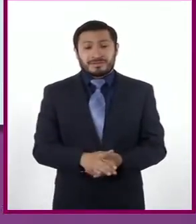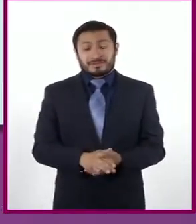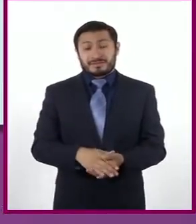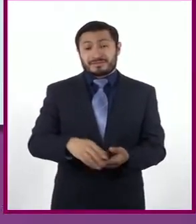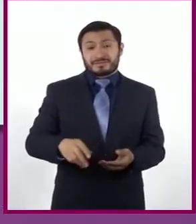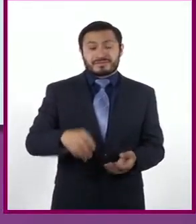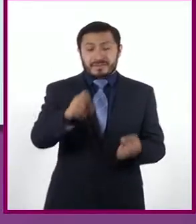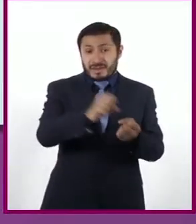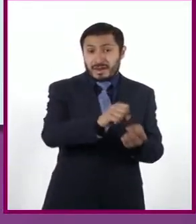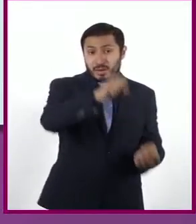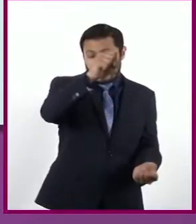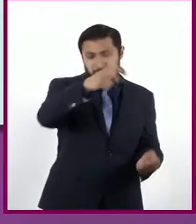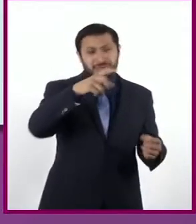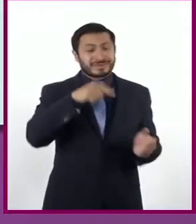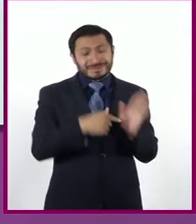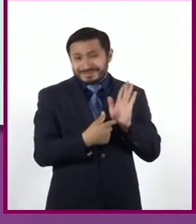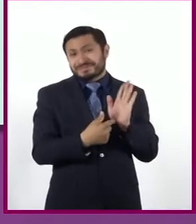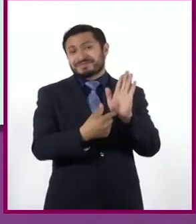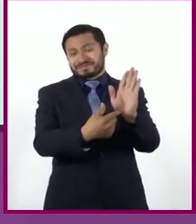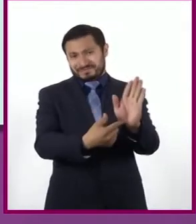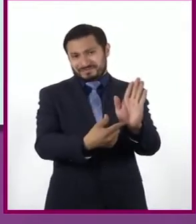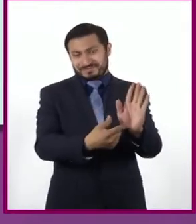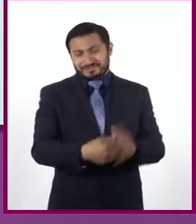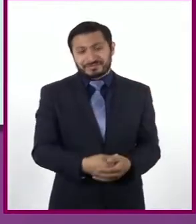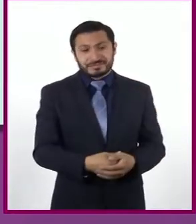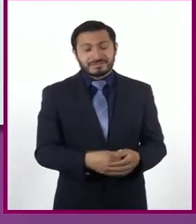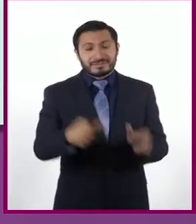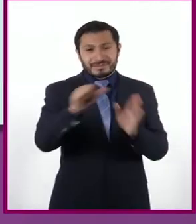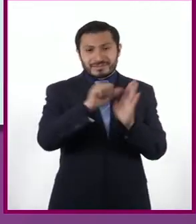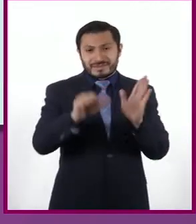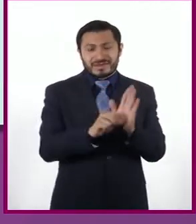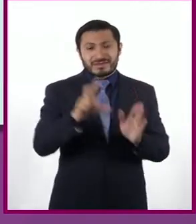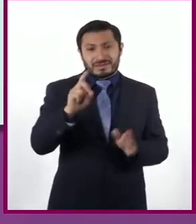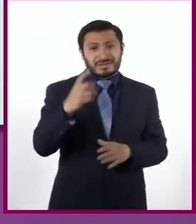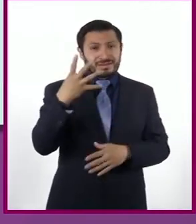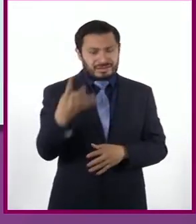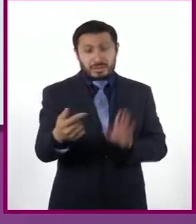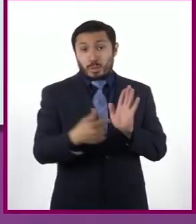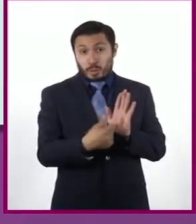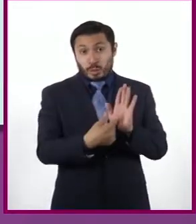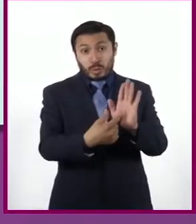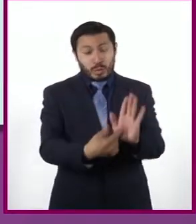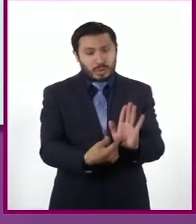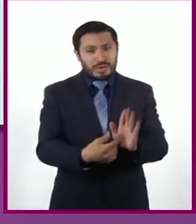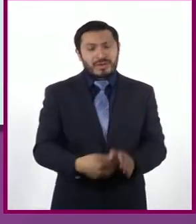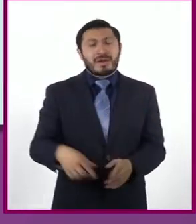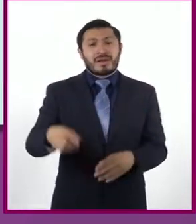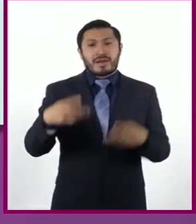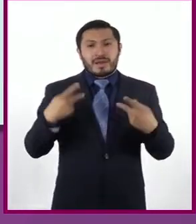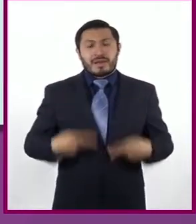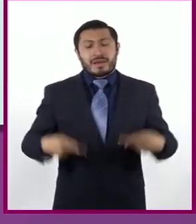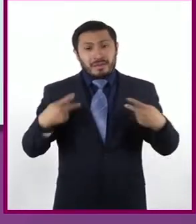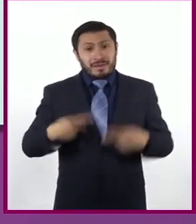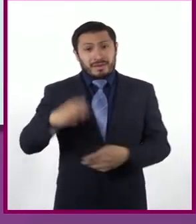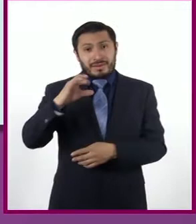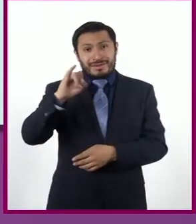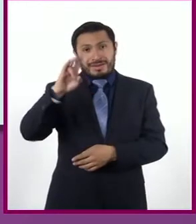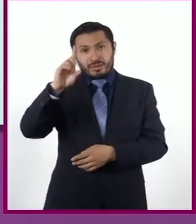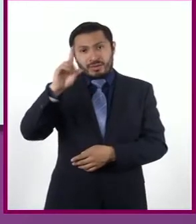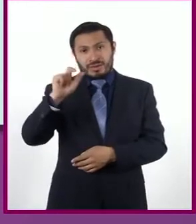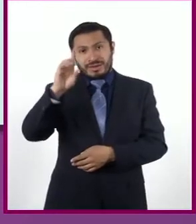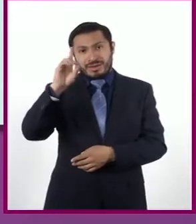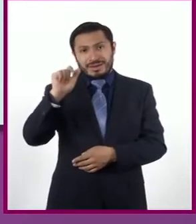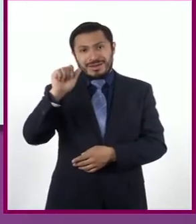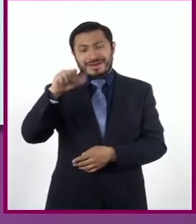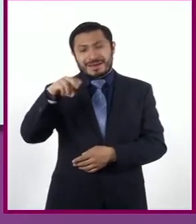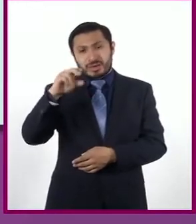Constitución Política de los Estados Unidos Mexicanos, en su artículo 34 señala que son ciudadanos de la República los varones